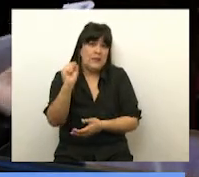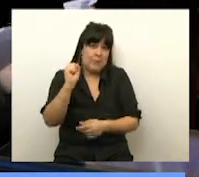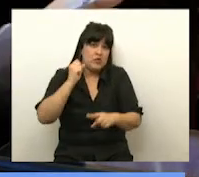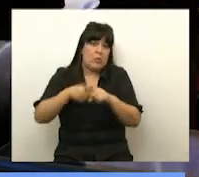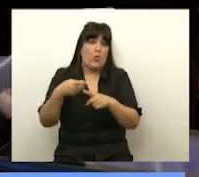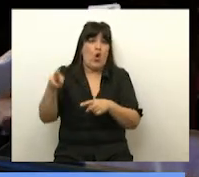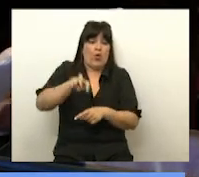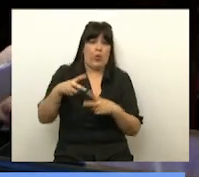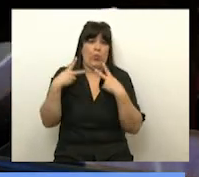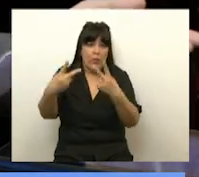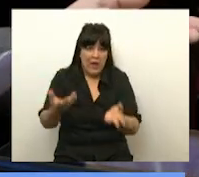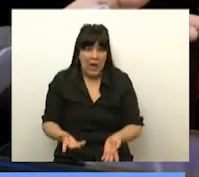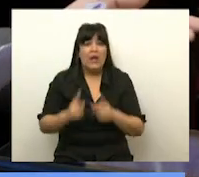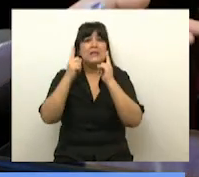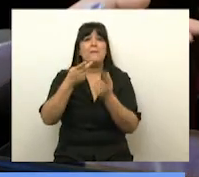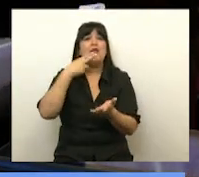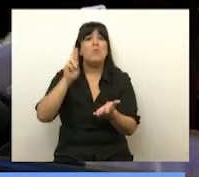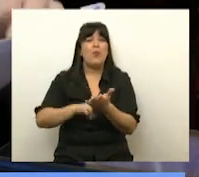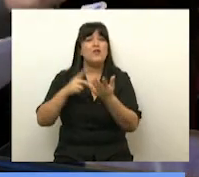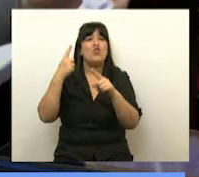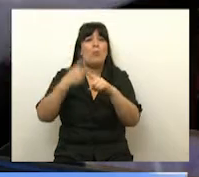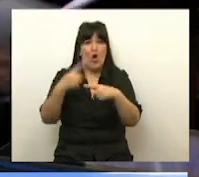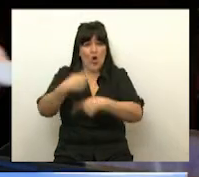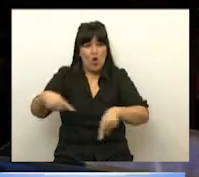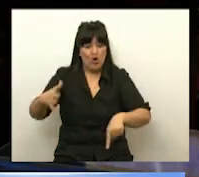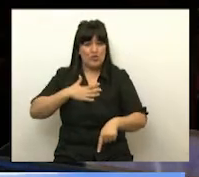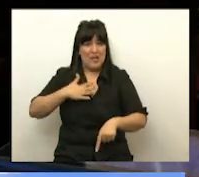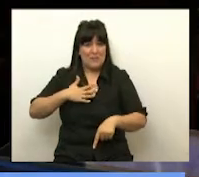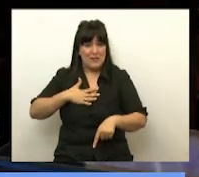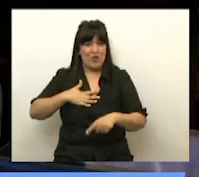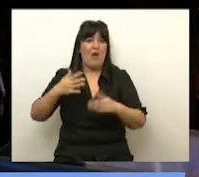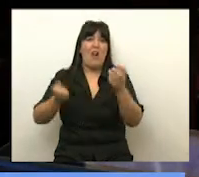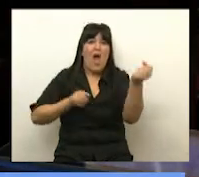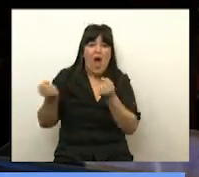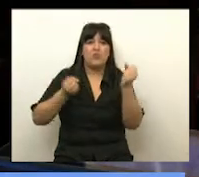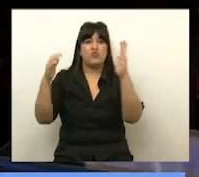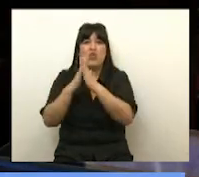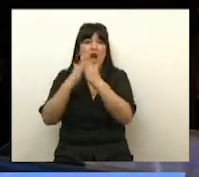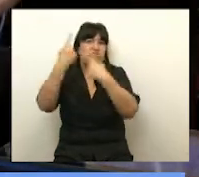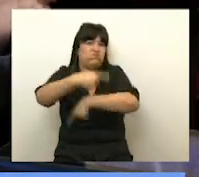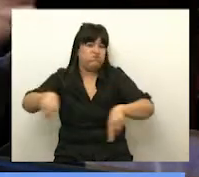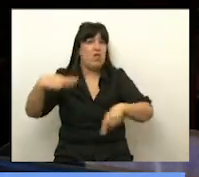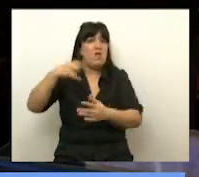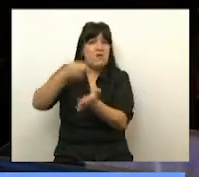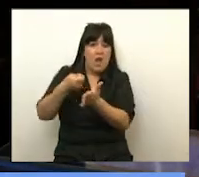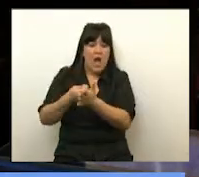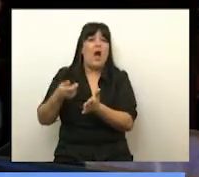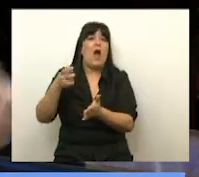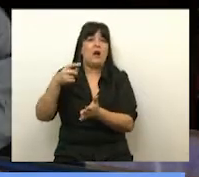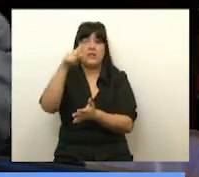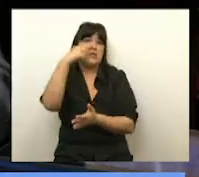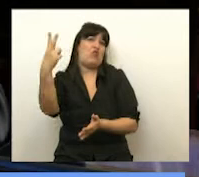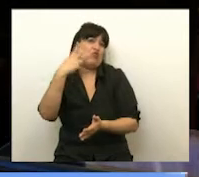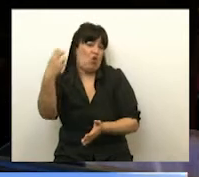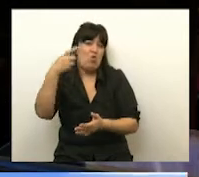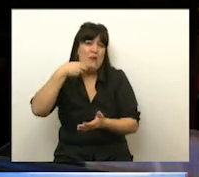la suba de impuestos en bienes personales. Bueno, no quiero ser repetitivo con temas y números que ya hemos hablado hasta el